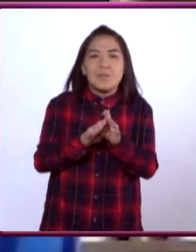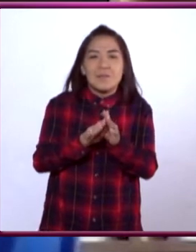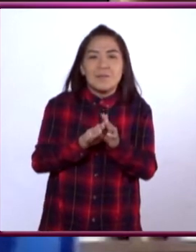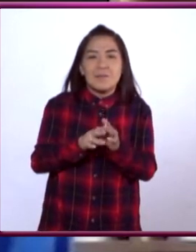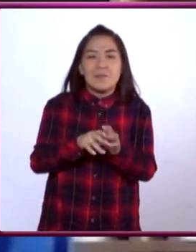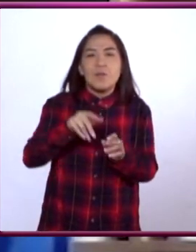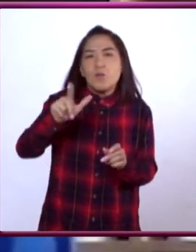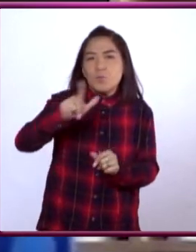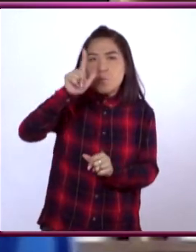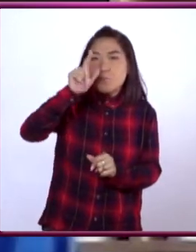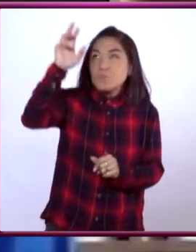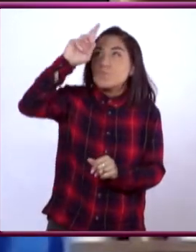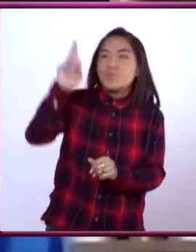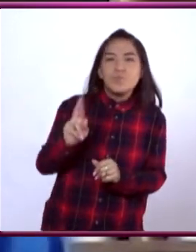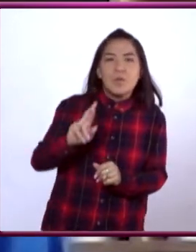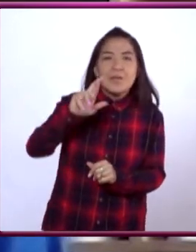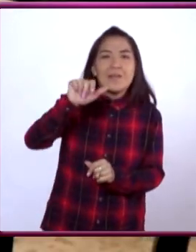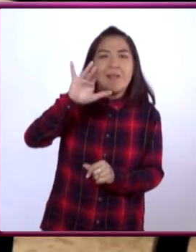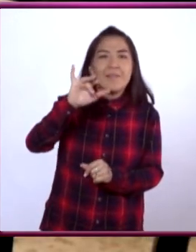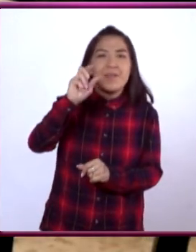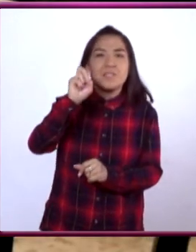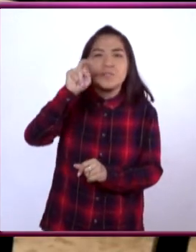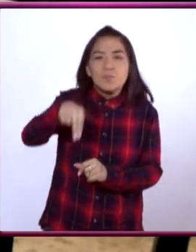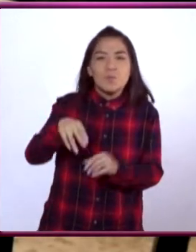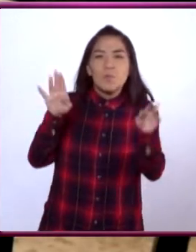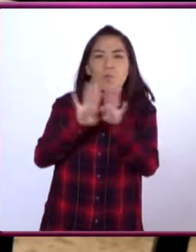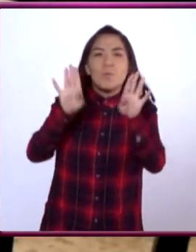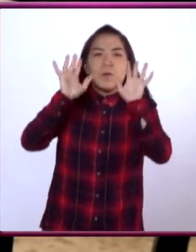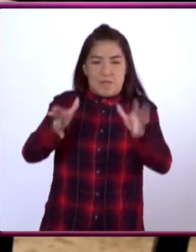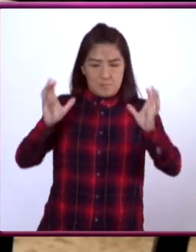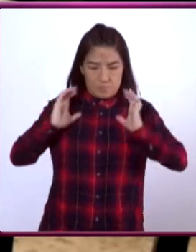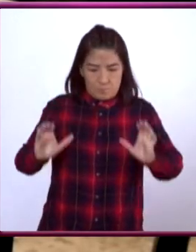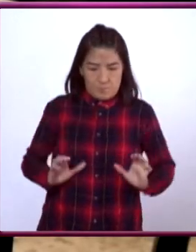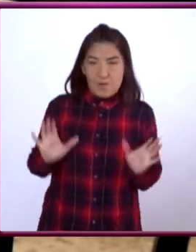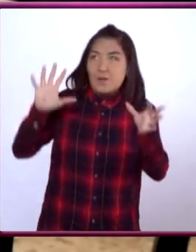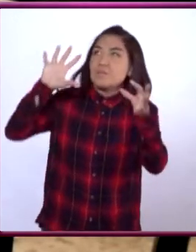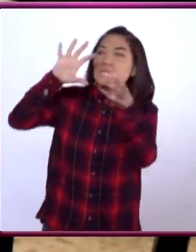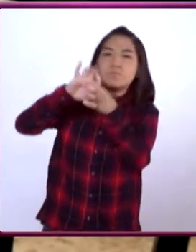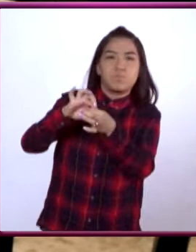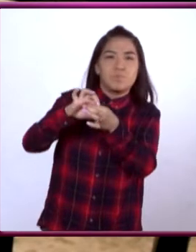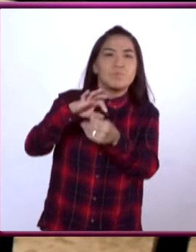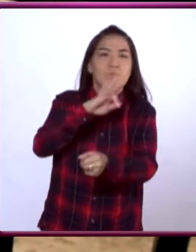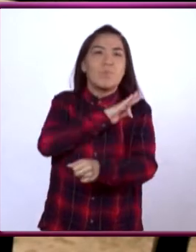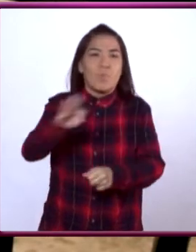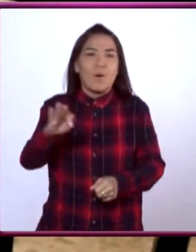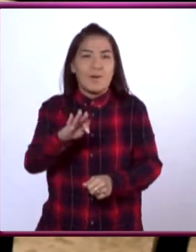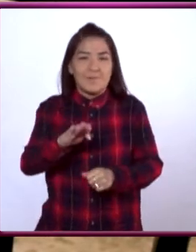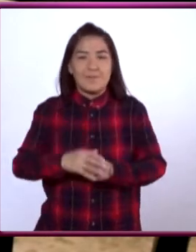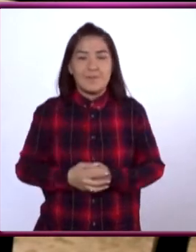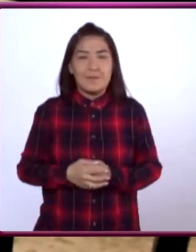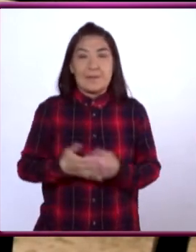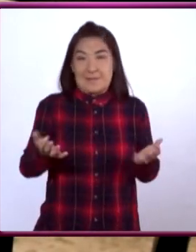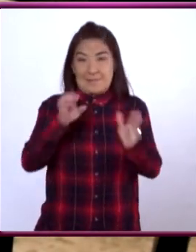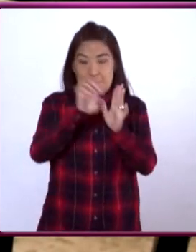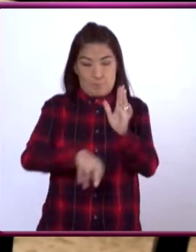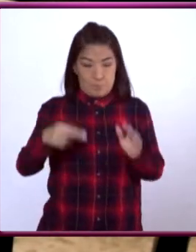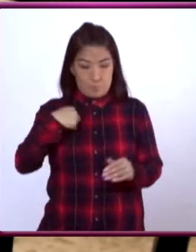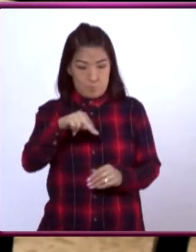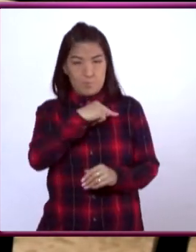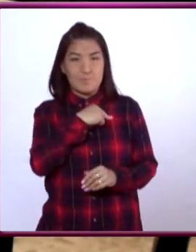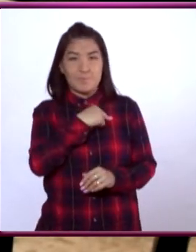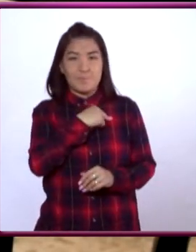un cierto umbral de radiación. Okay. Estamos adaptados, nuestro sistema está adaptado a eso.